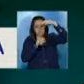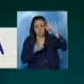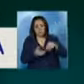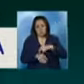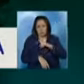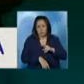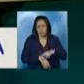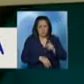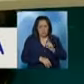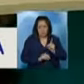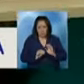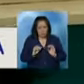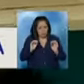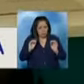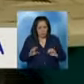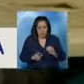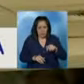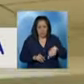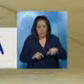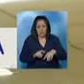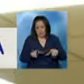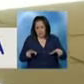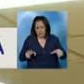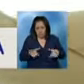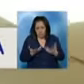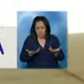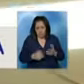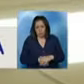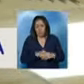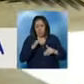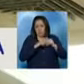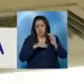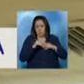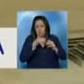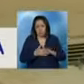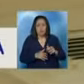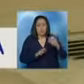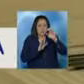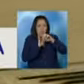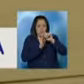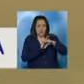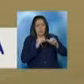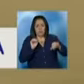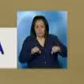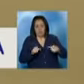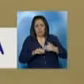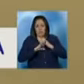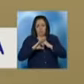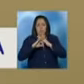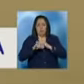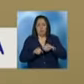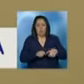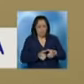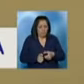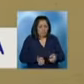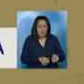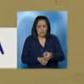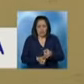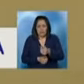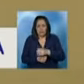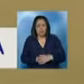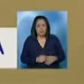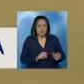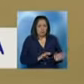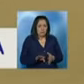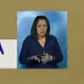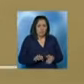norma, no son aplicables a este tipo de edificación. El cine sí tiene gabinetes contra incendio, con mangueras y... Diego, a ver si